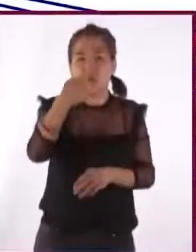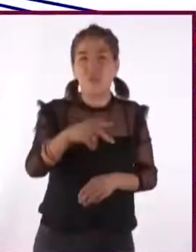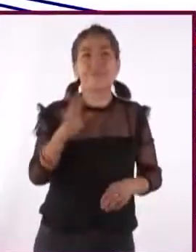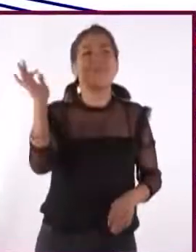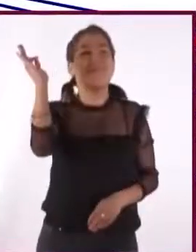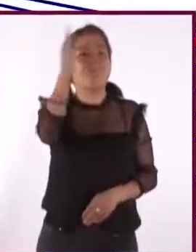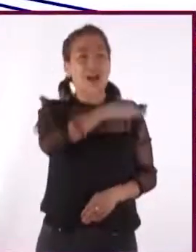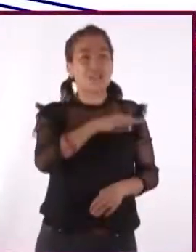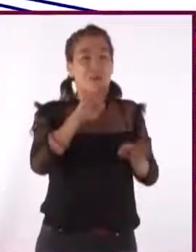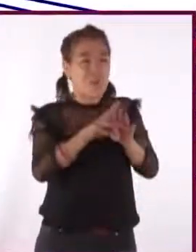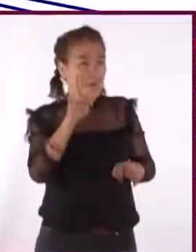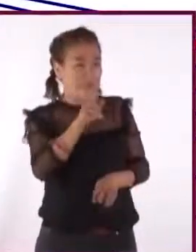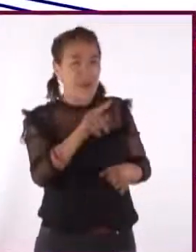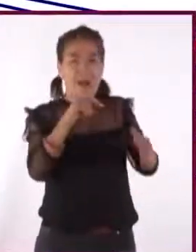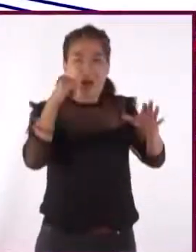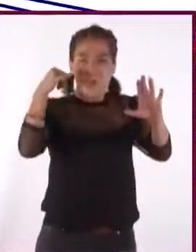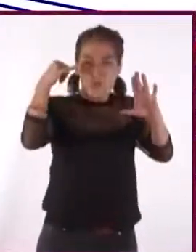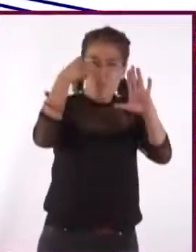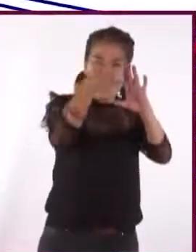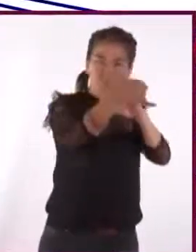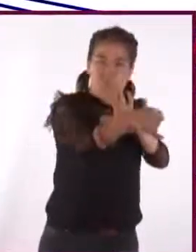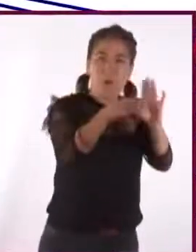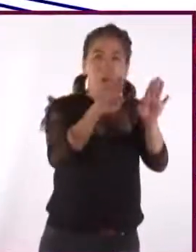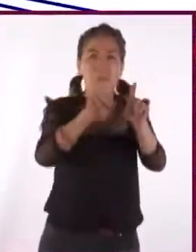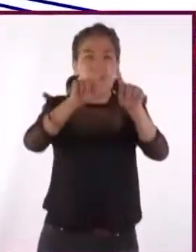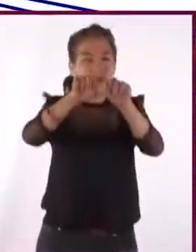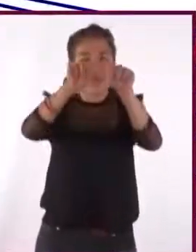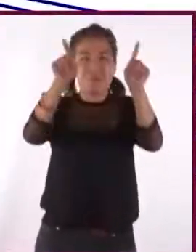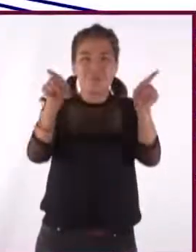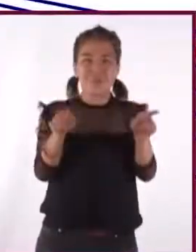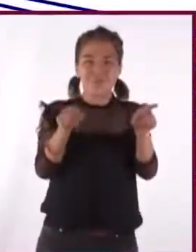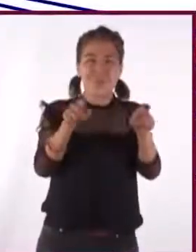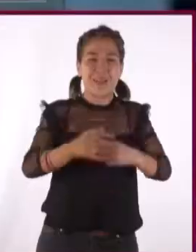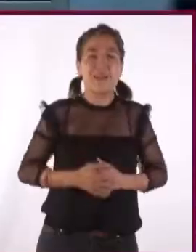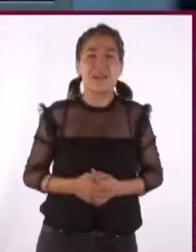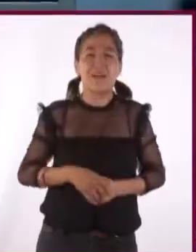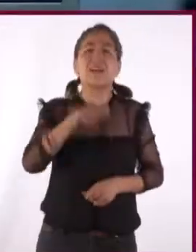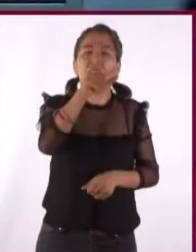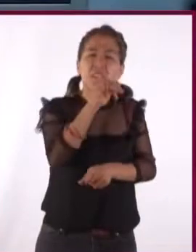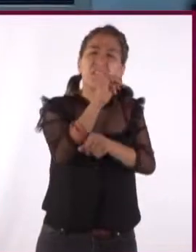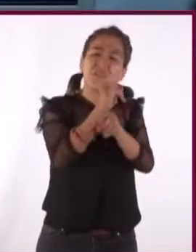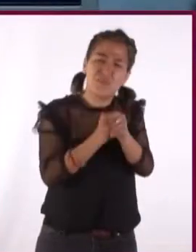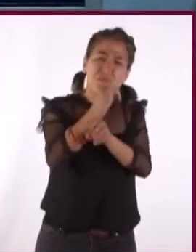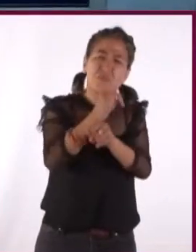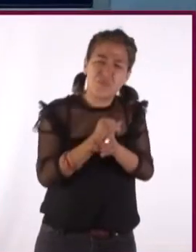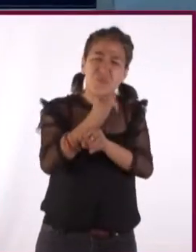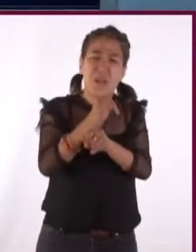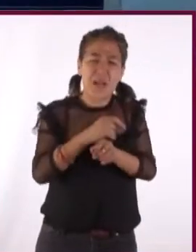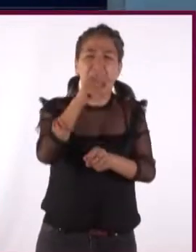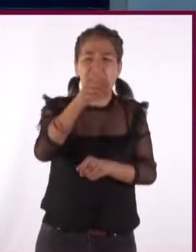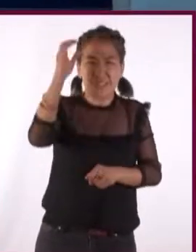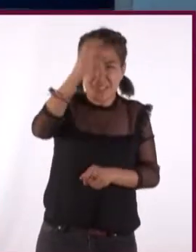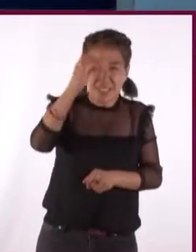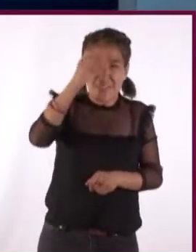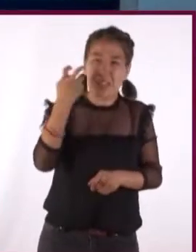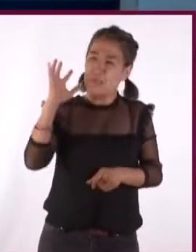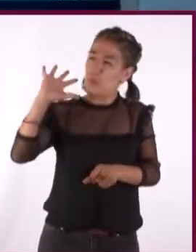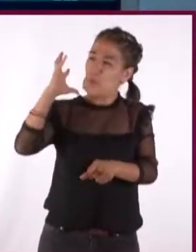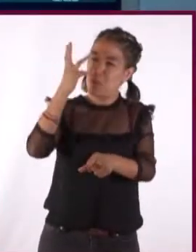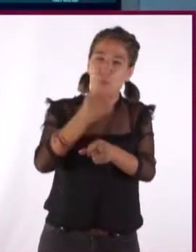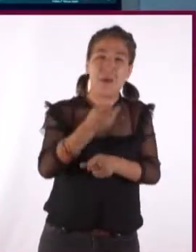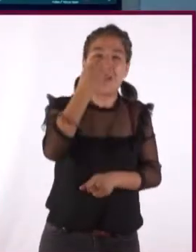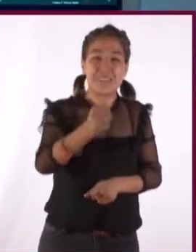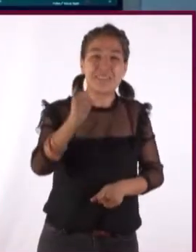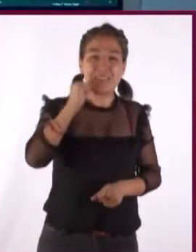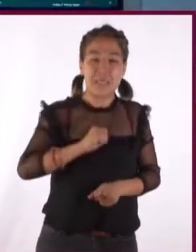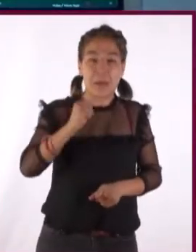crea una falsa impresión de profundidad y curvatura de las líneas. Tras varias investigaciones científicas a lo largo del